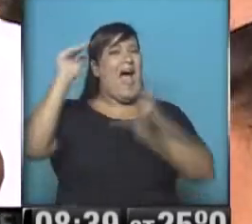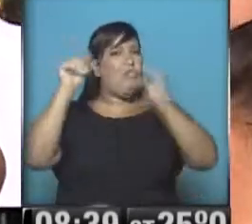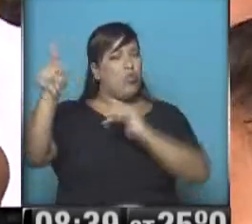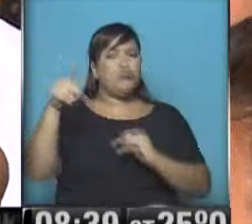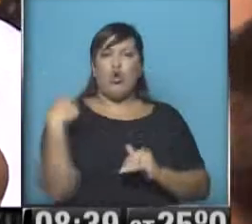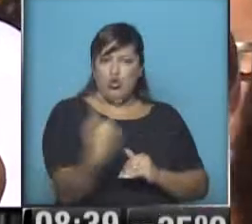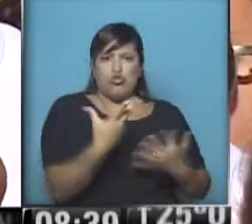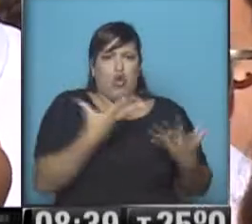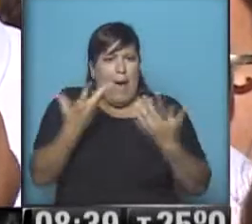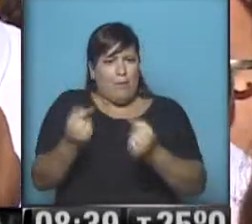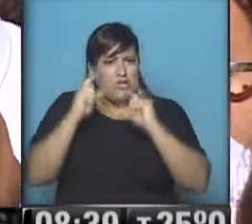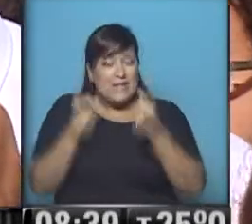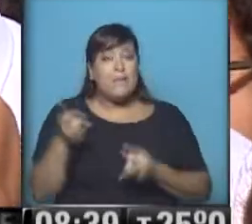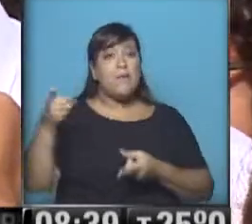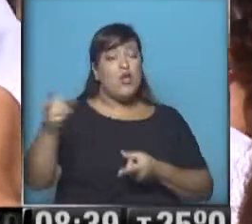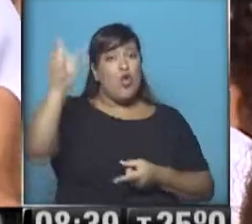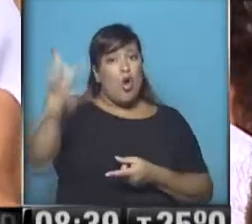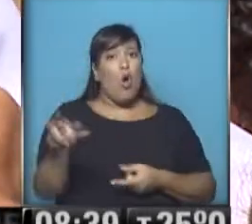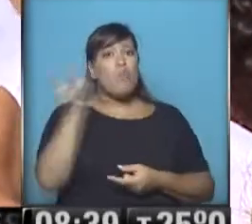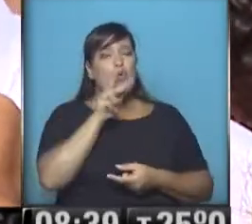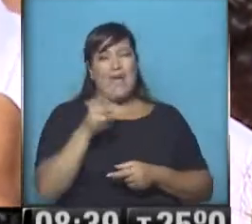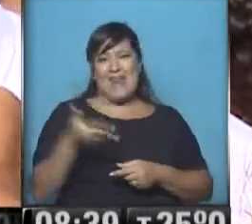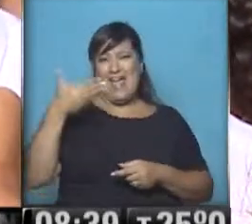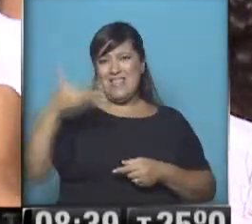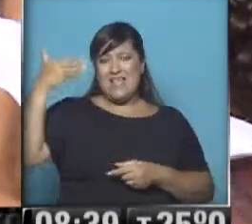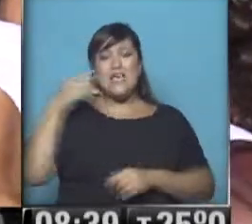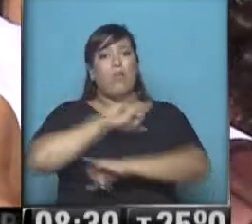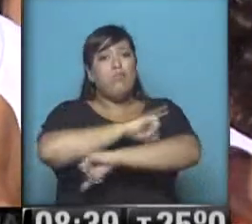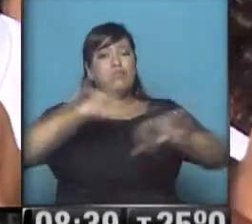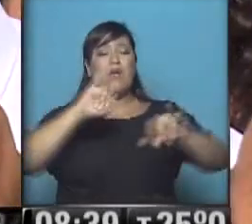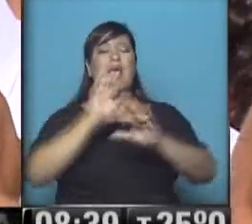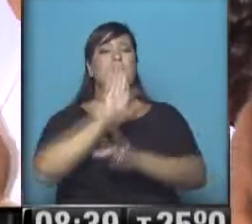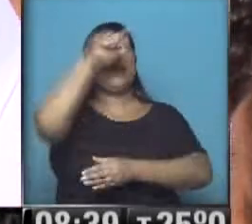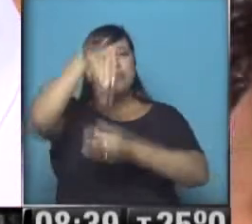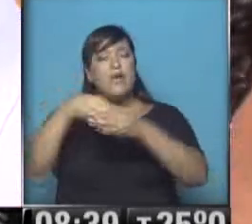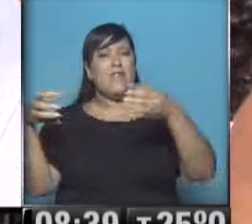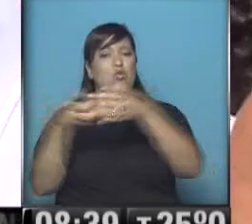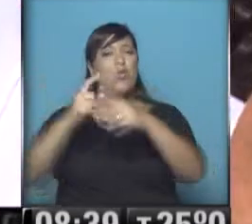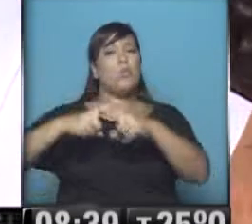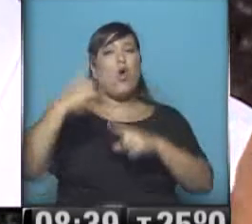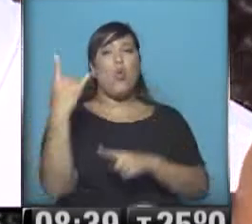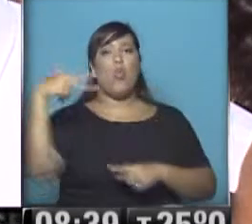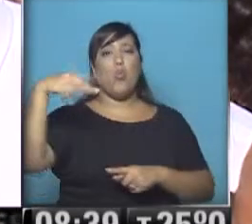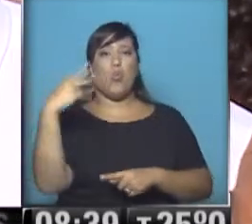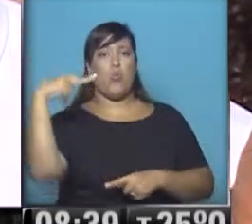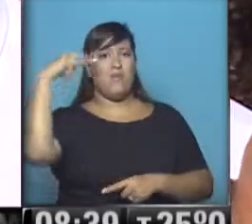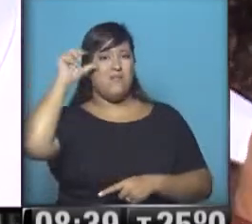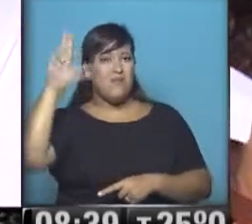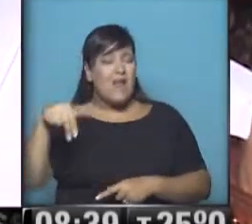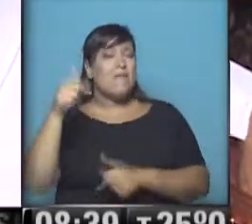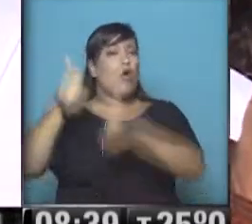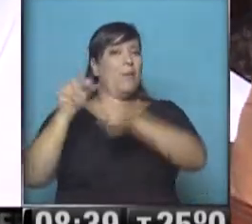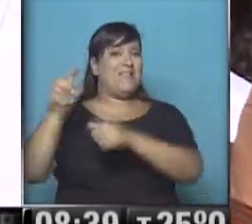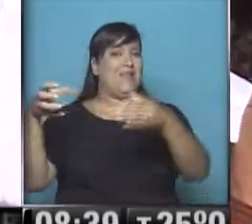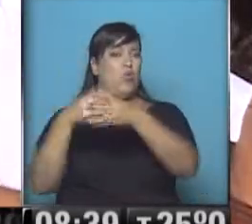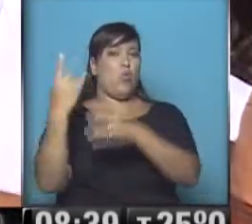pero ella anunció antes de ayer que va a competir en la interna de uno que va a competir el interna de unión después